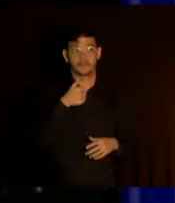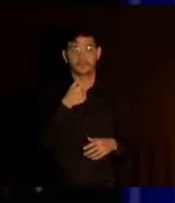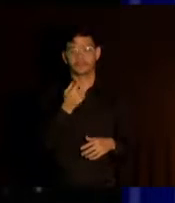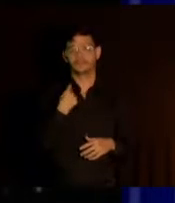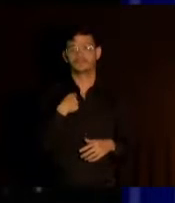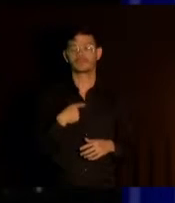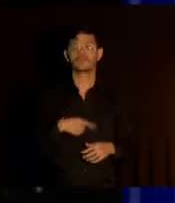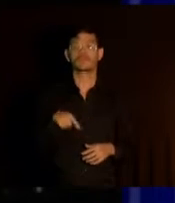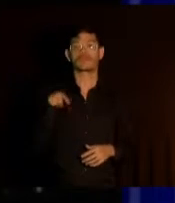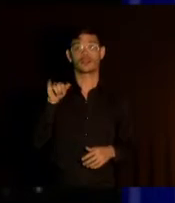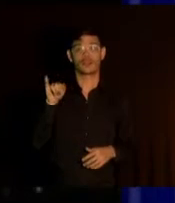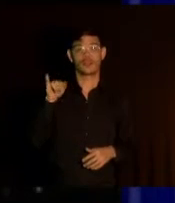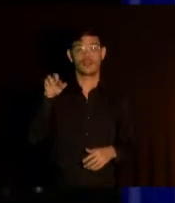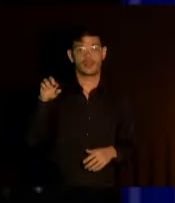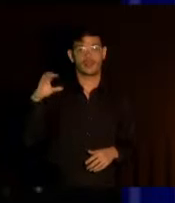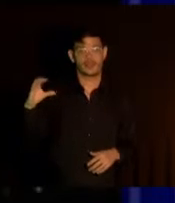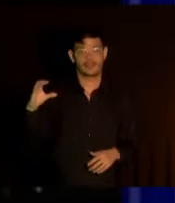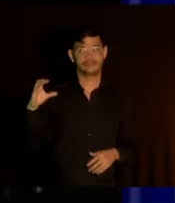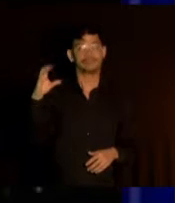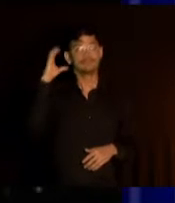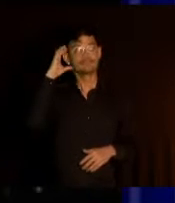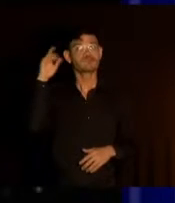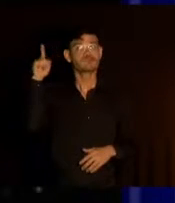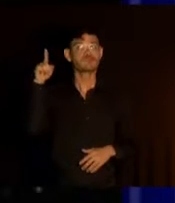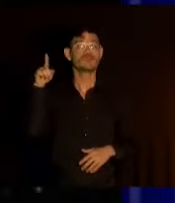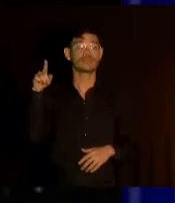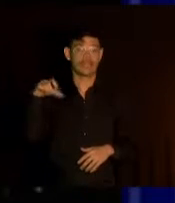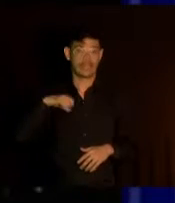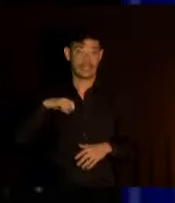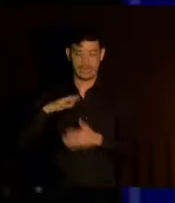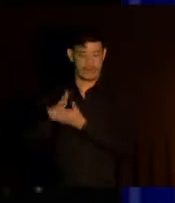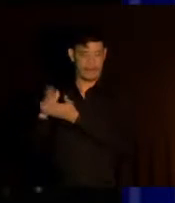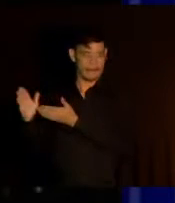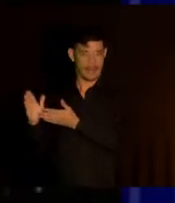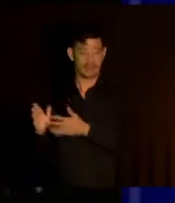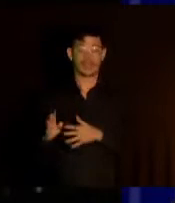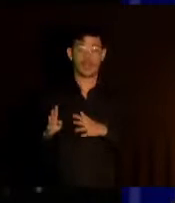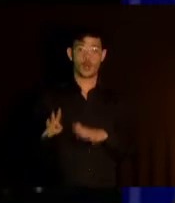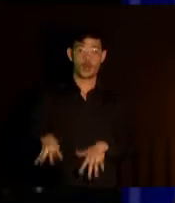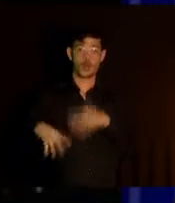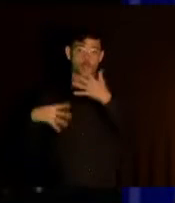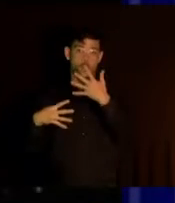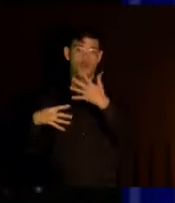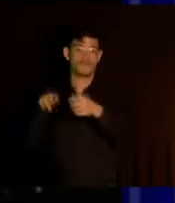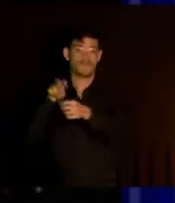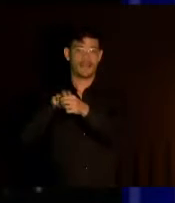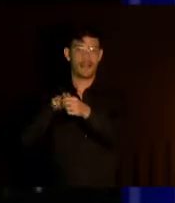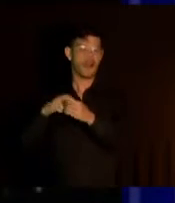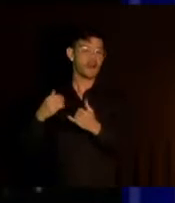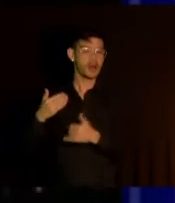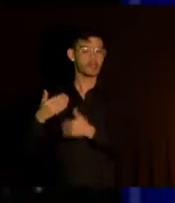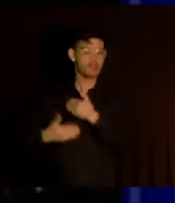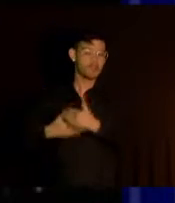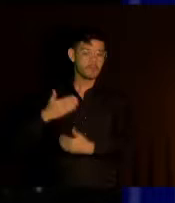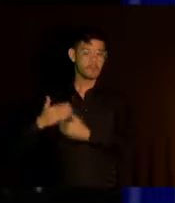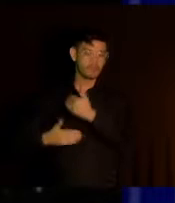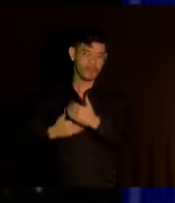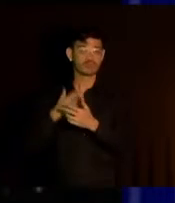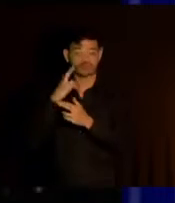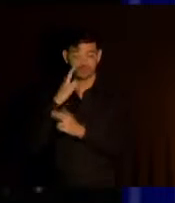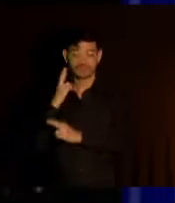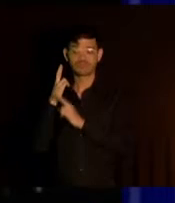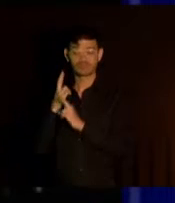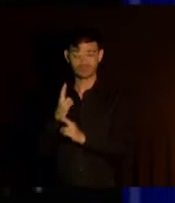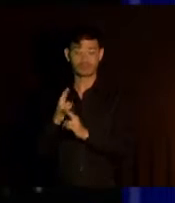aparte de eso, 9 federaciones que están en desarrollo, que las reconoce como deportes, que